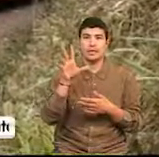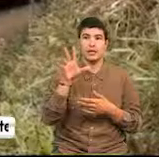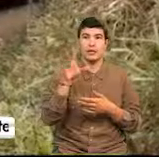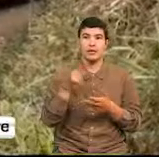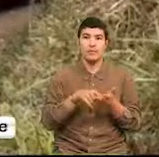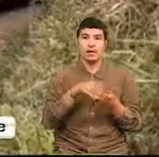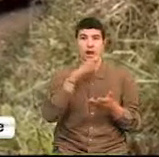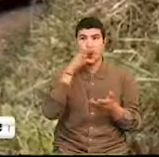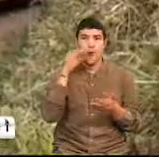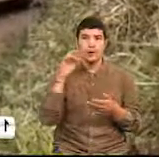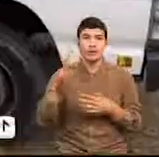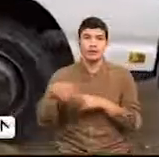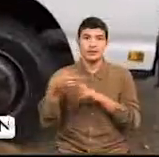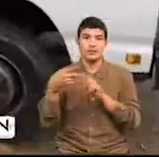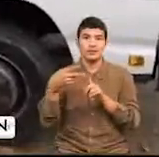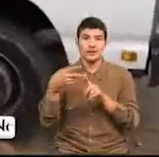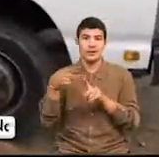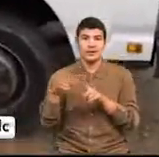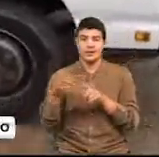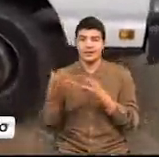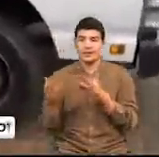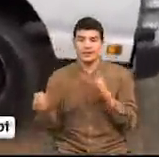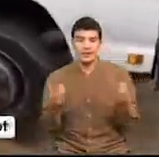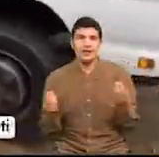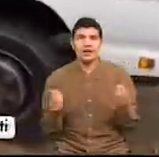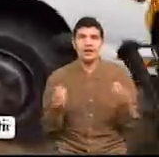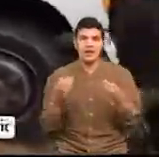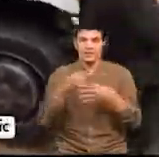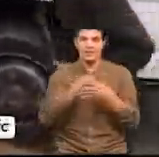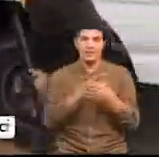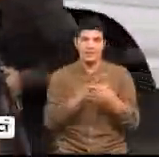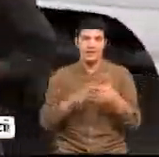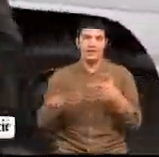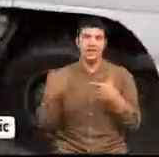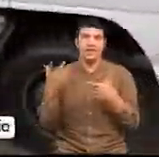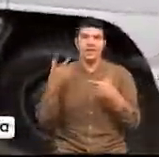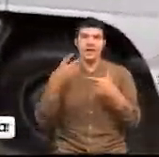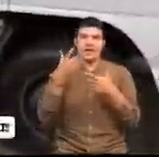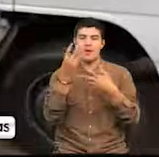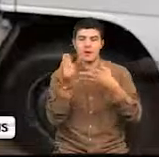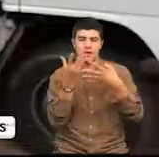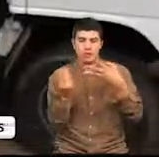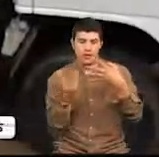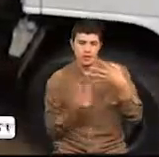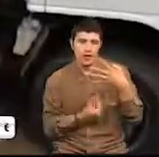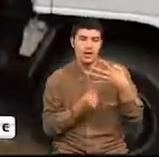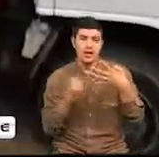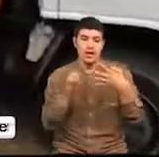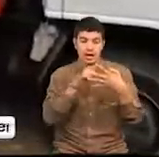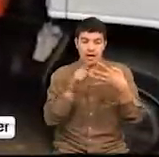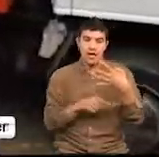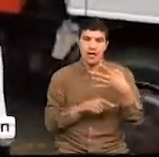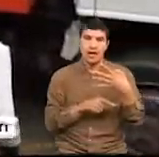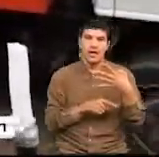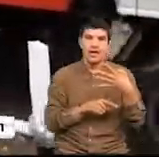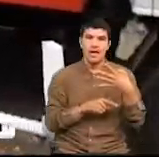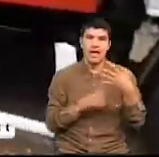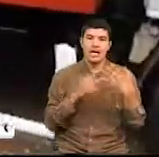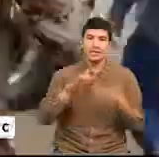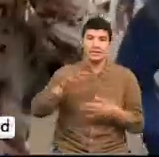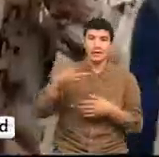hombres, esa segunda división la dividimos en cuatro. Eso quiere decir que esta división tiene cuatro